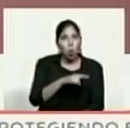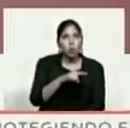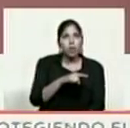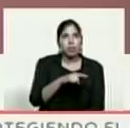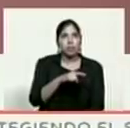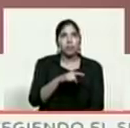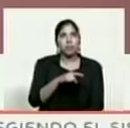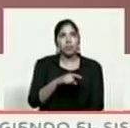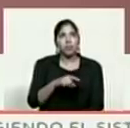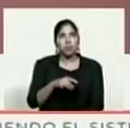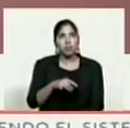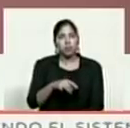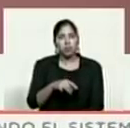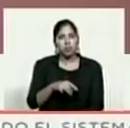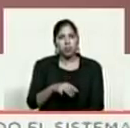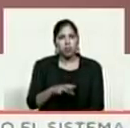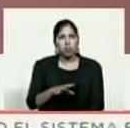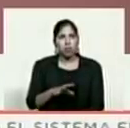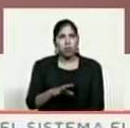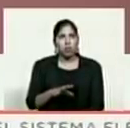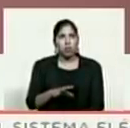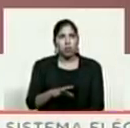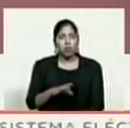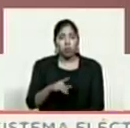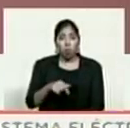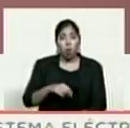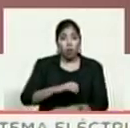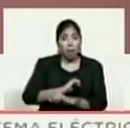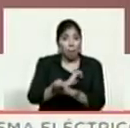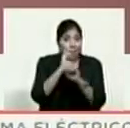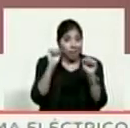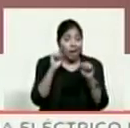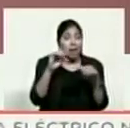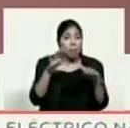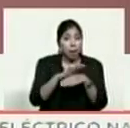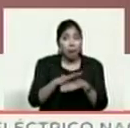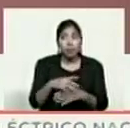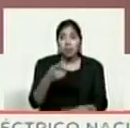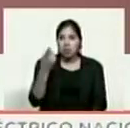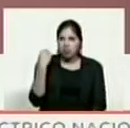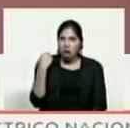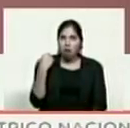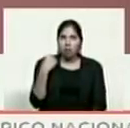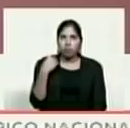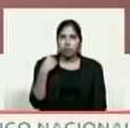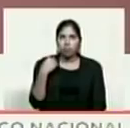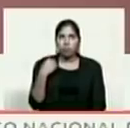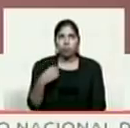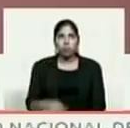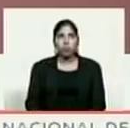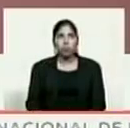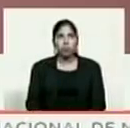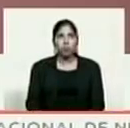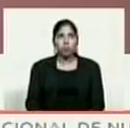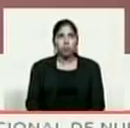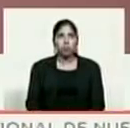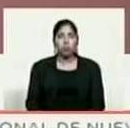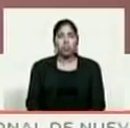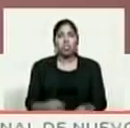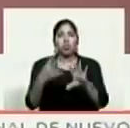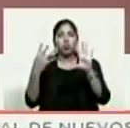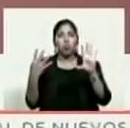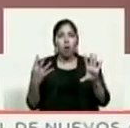lunes, parte del martes, ayer, después de estar